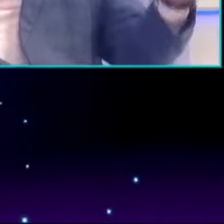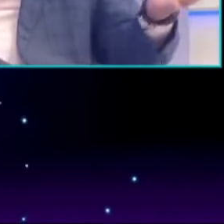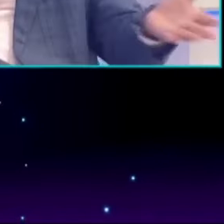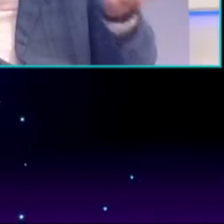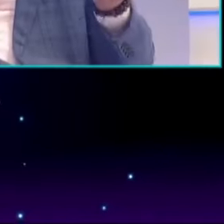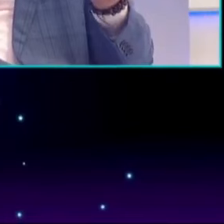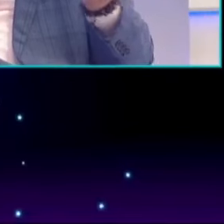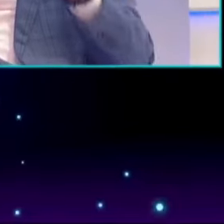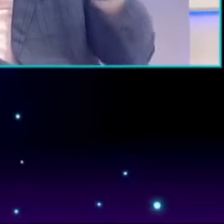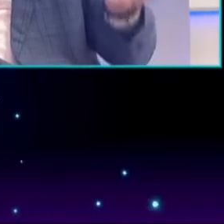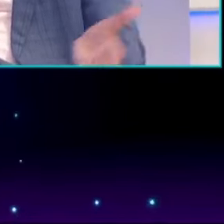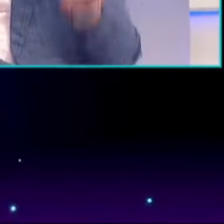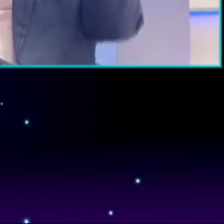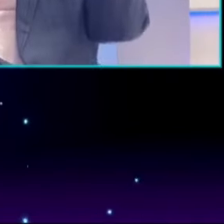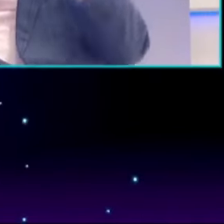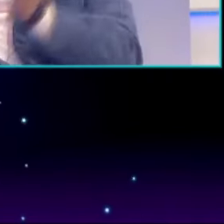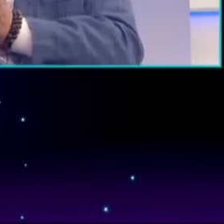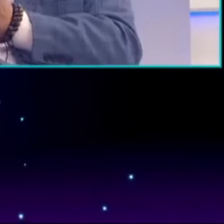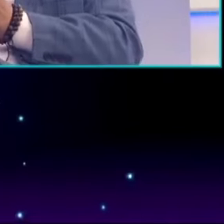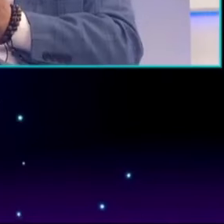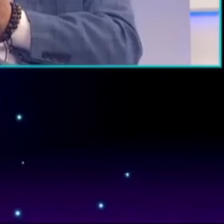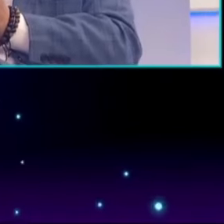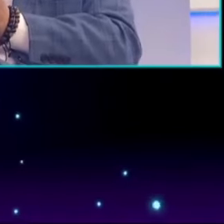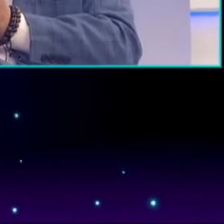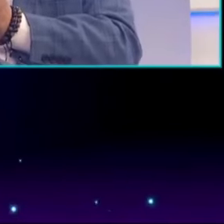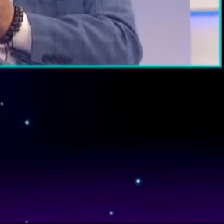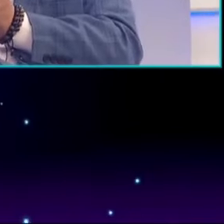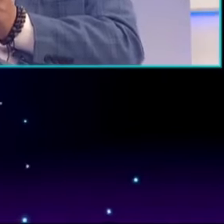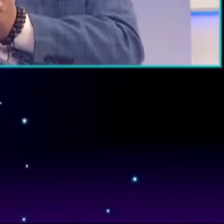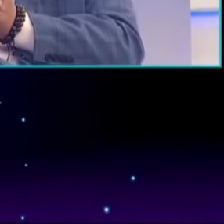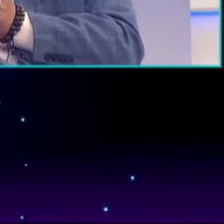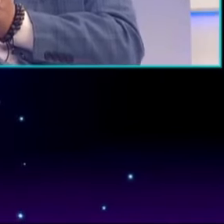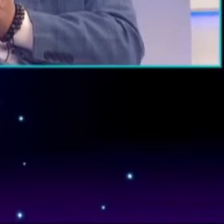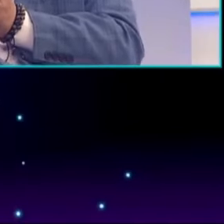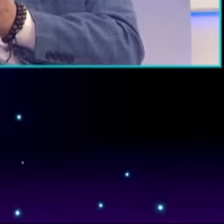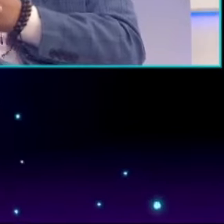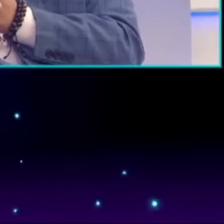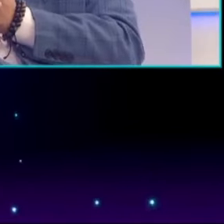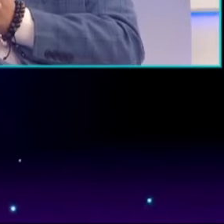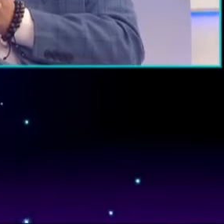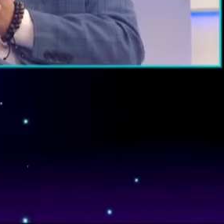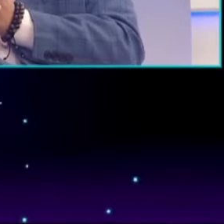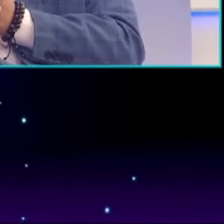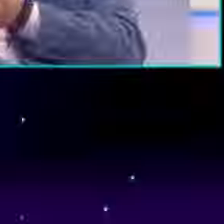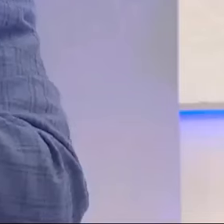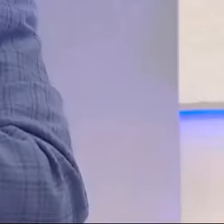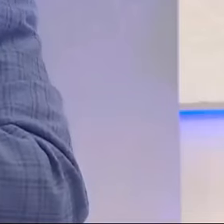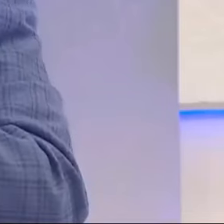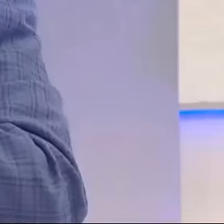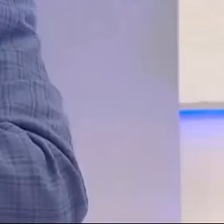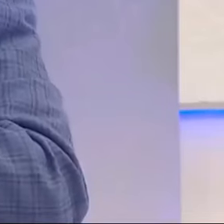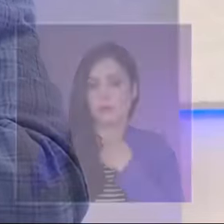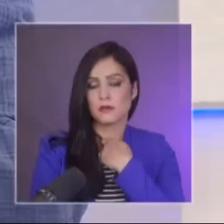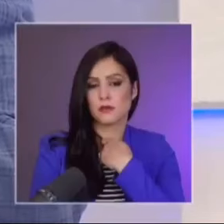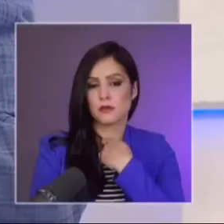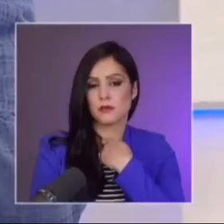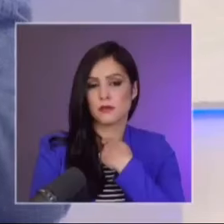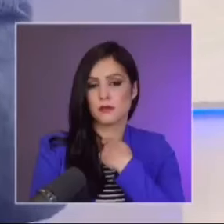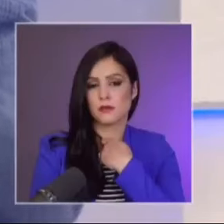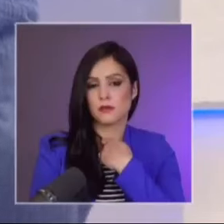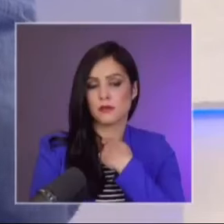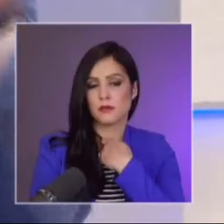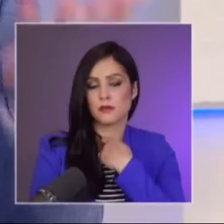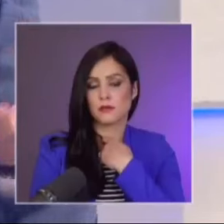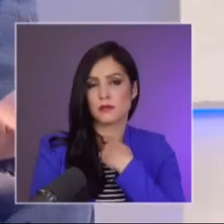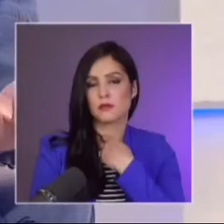recurra para para equilibrar o aumentar los valores Pero qué quiero destacar el tribunal de oficios reapertura debates